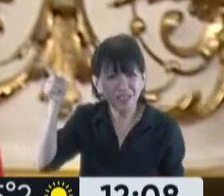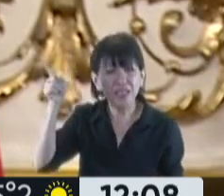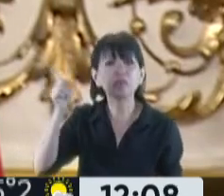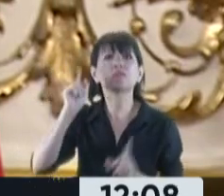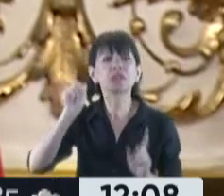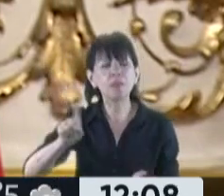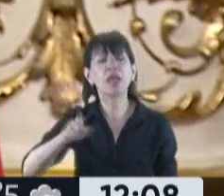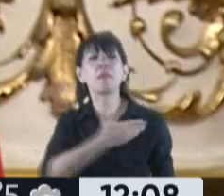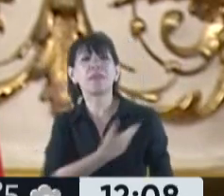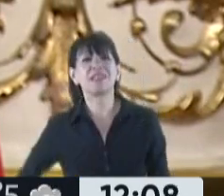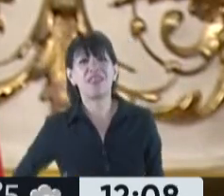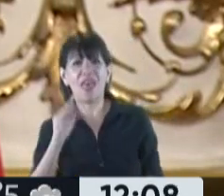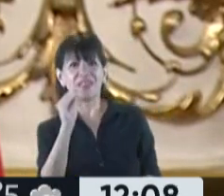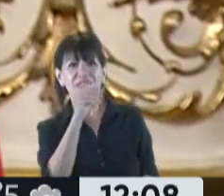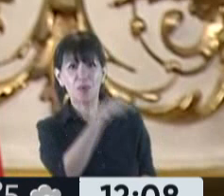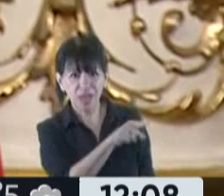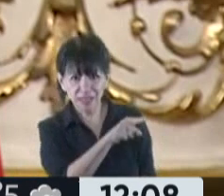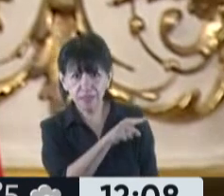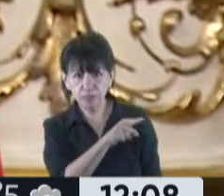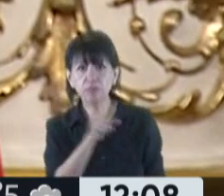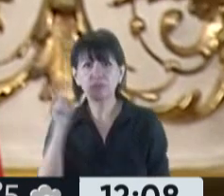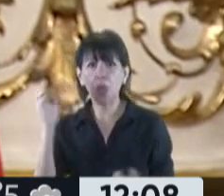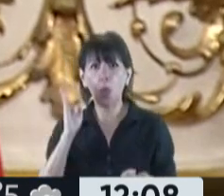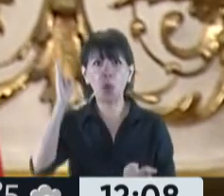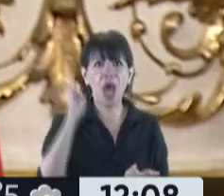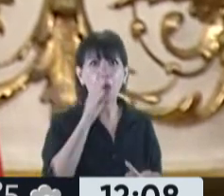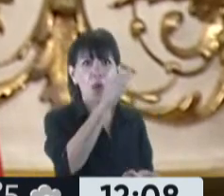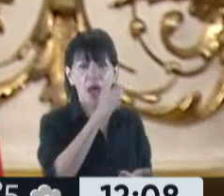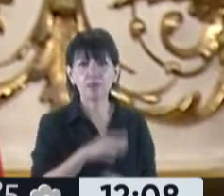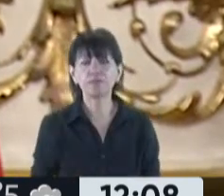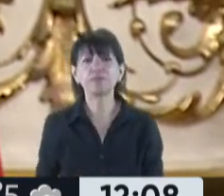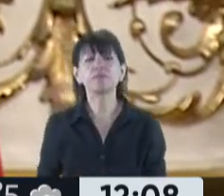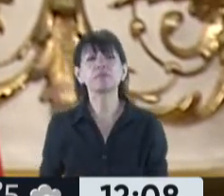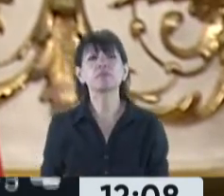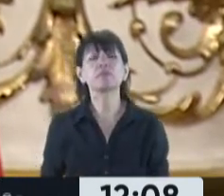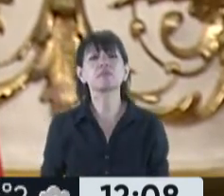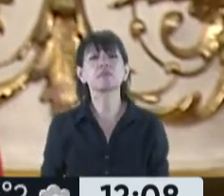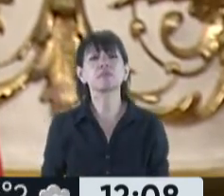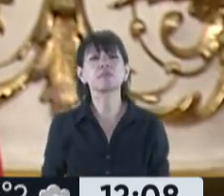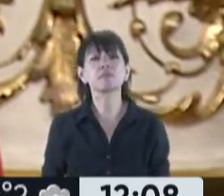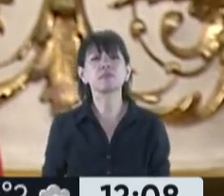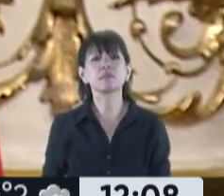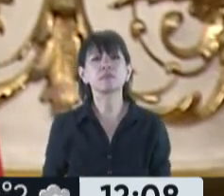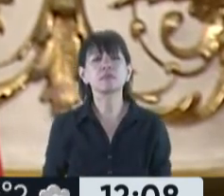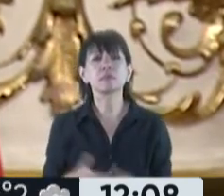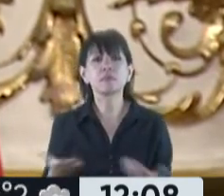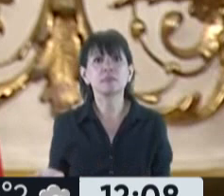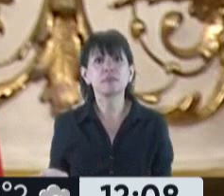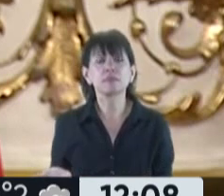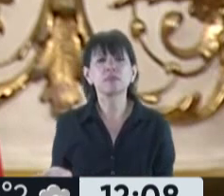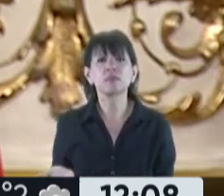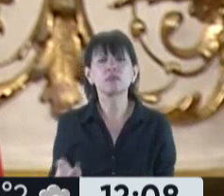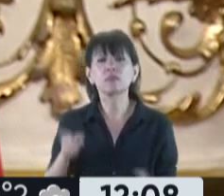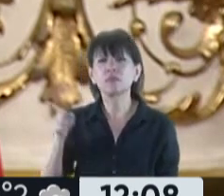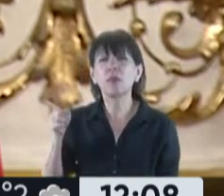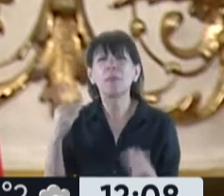Ignacio Lula da Silva, presidente de Chile y de Brasil. Va a poder llevarse una mirada muy, muy, muy certera